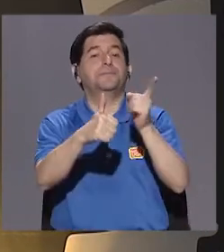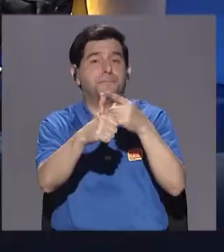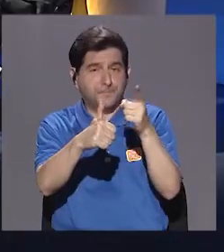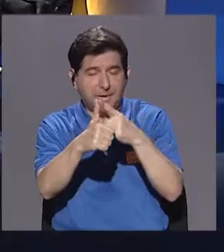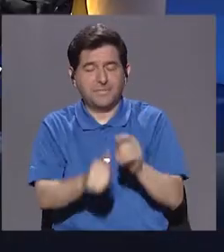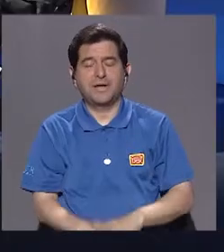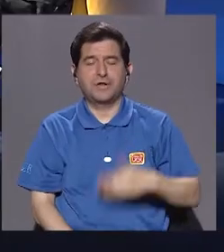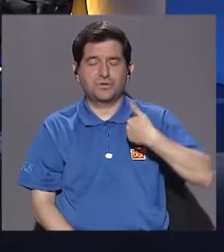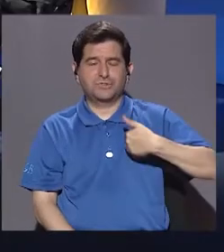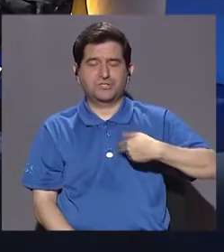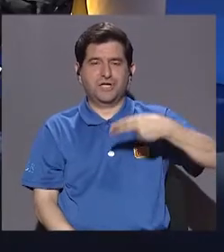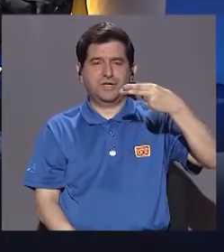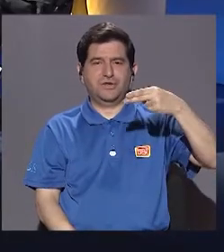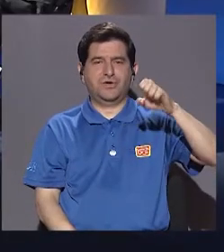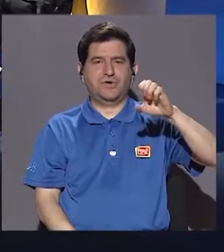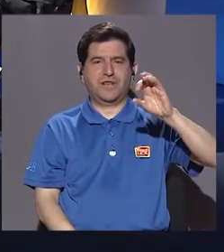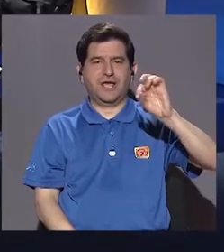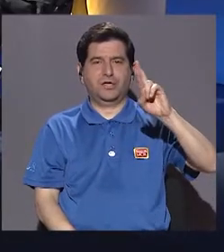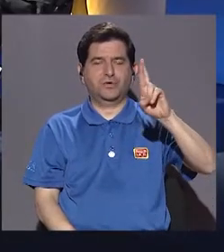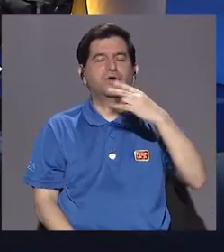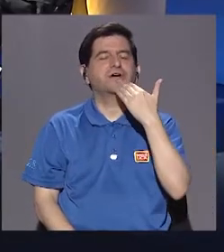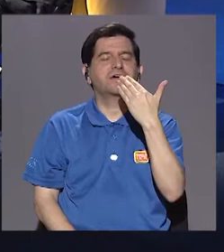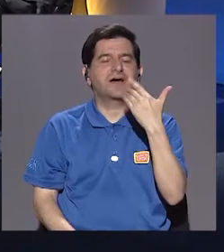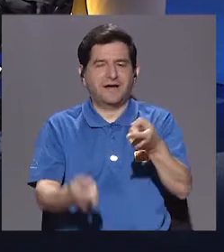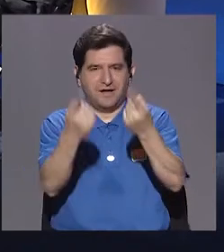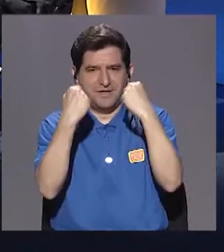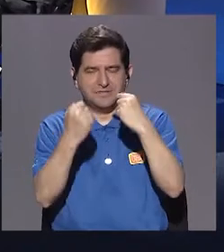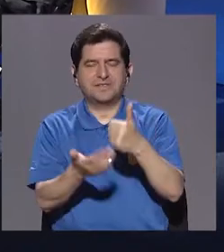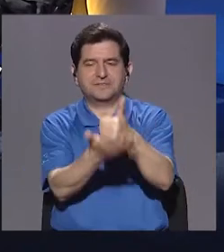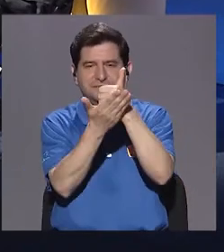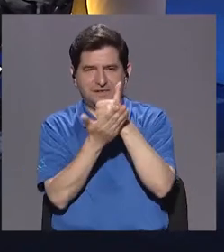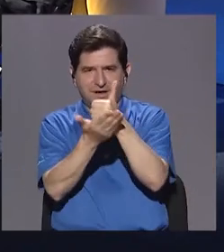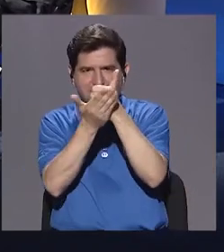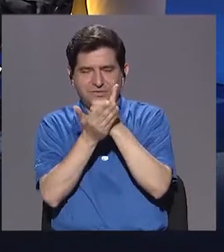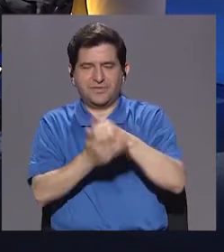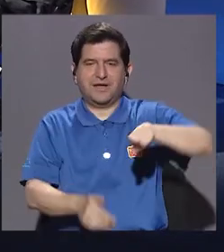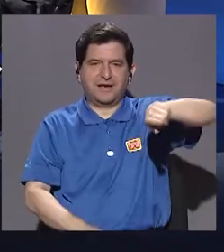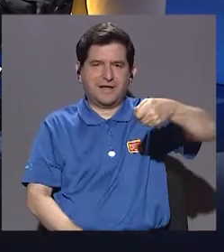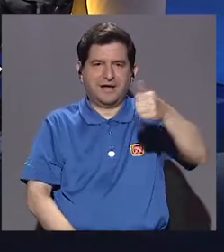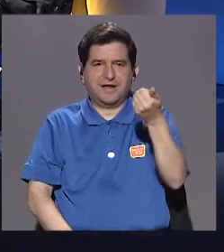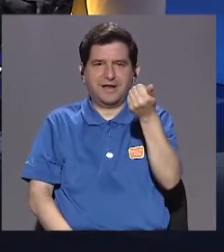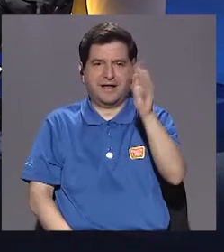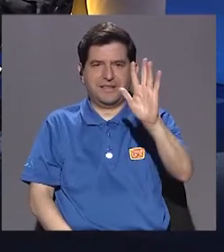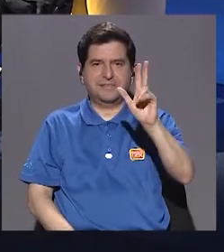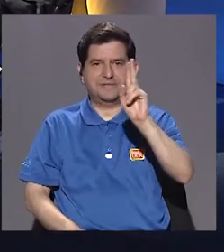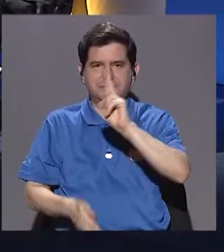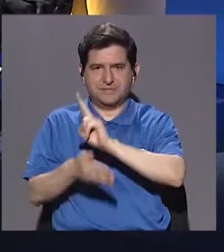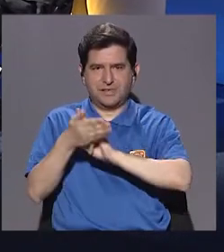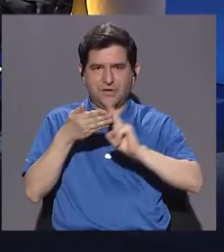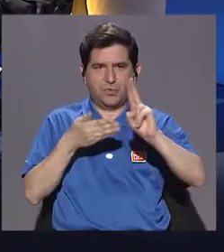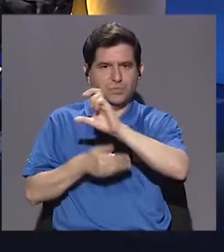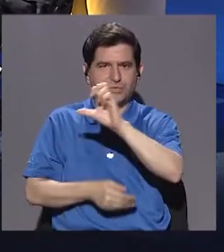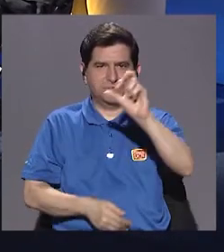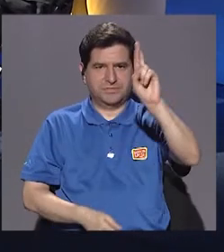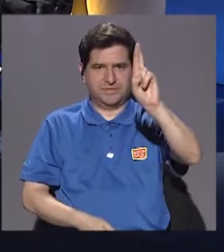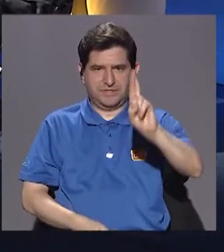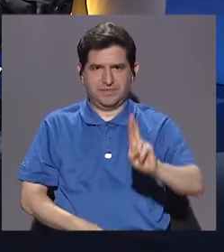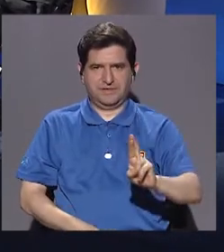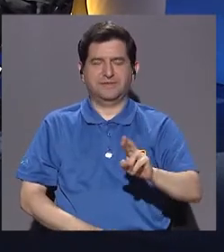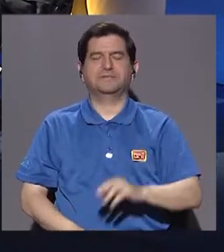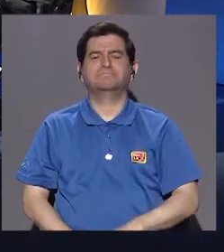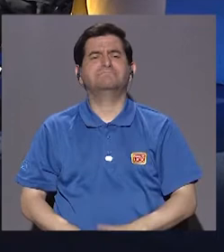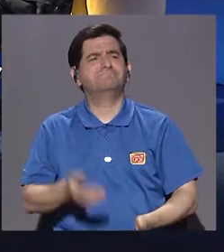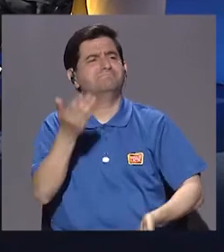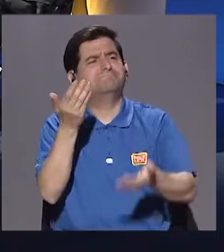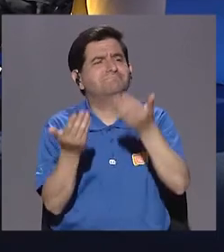con héctor agradecerle su presencia y la colaboración con canal 15 de la universidad de costa rica y